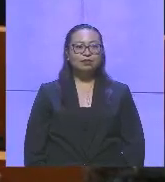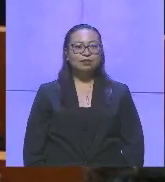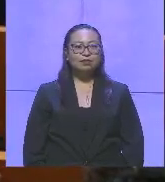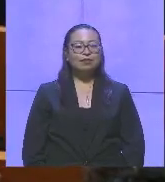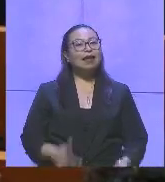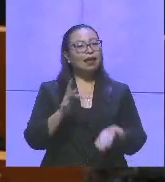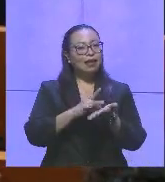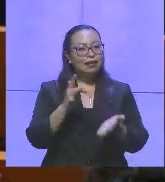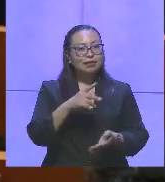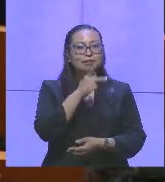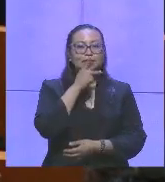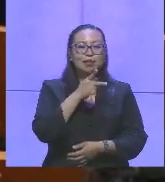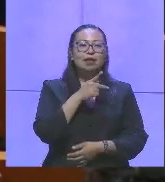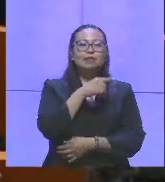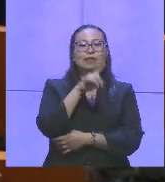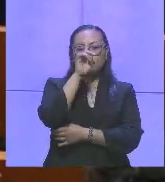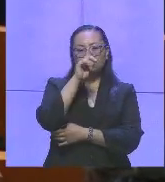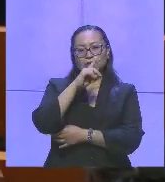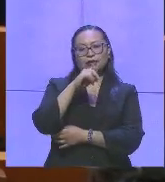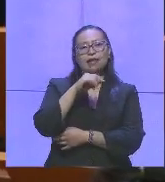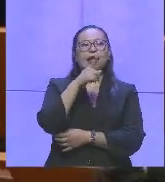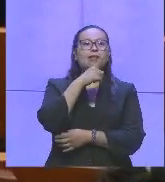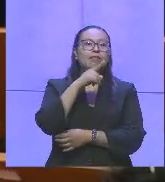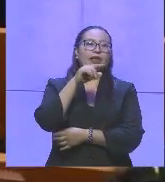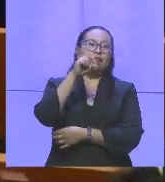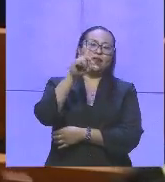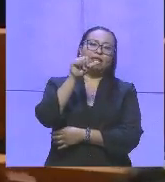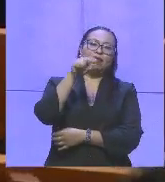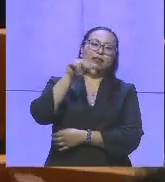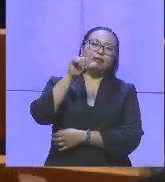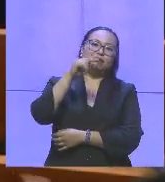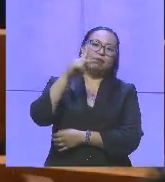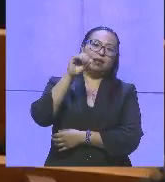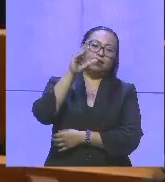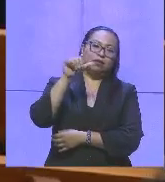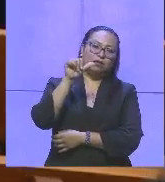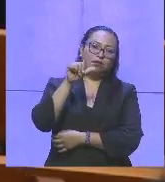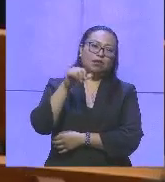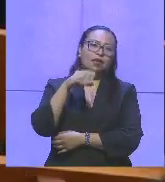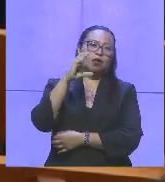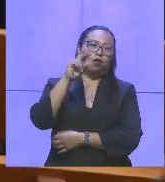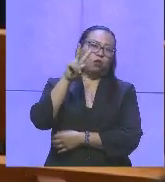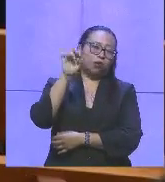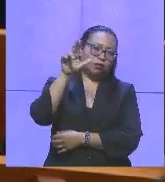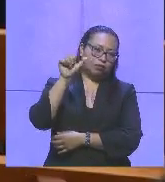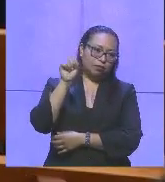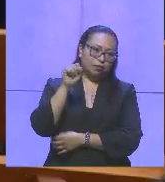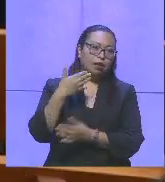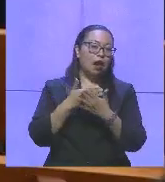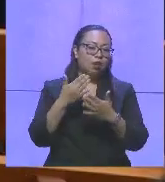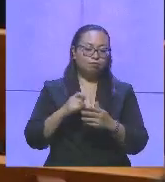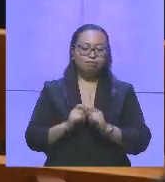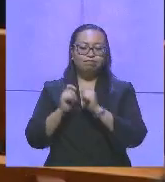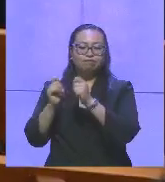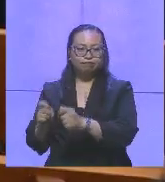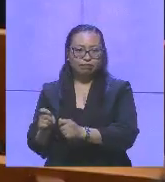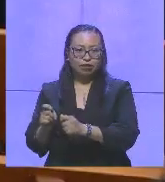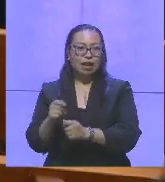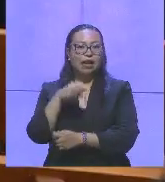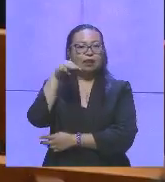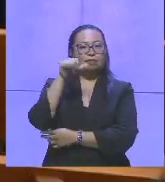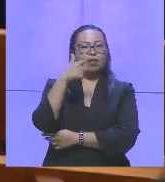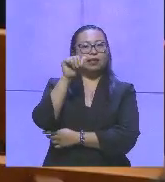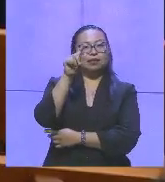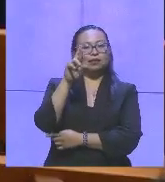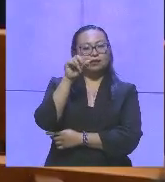Agradecemos las palabras de la consejera electoral del INE, la maestra Dania Paola Ravel Cuevas. Cedemos el uso de la voz al magistrado de la Sala Regional